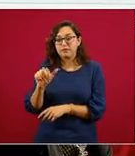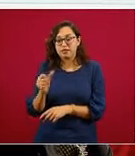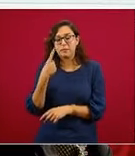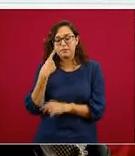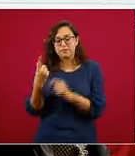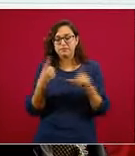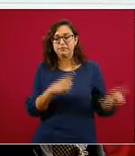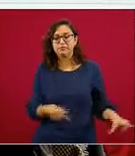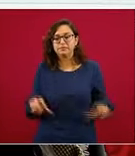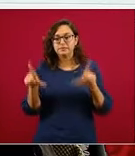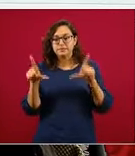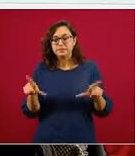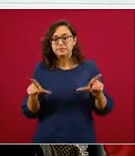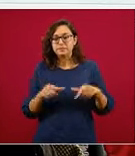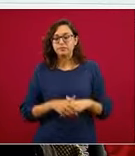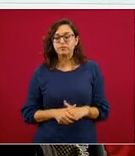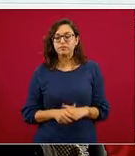favor,